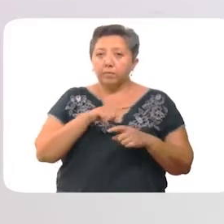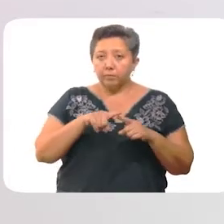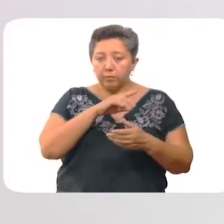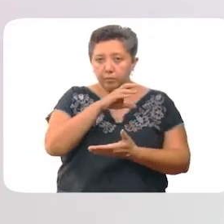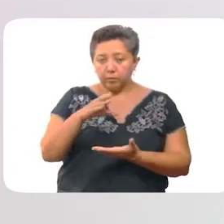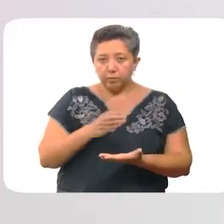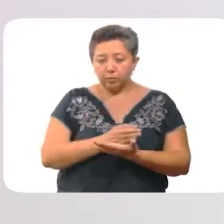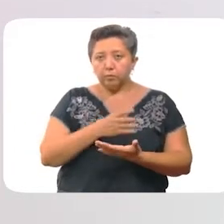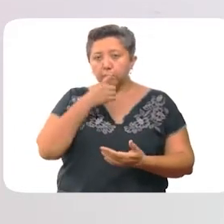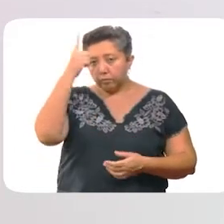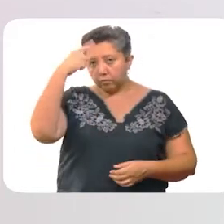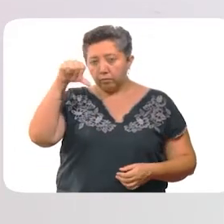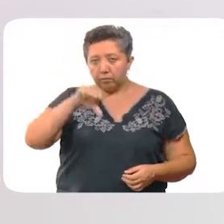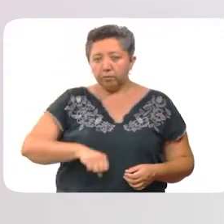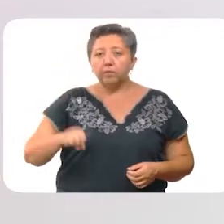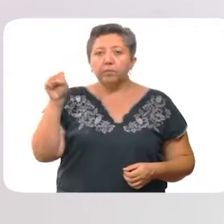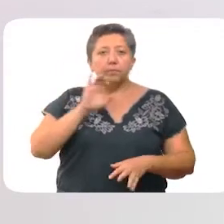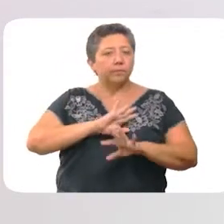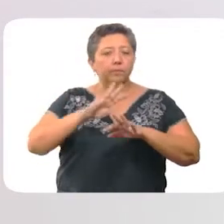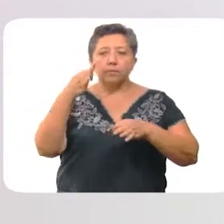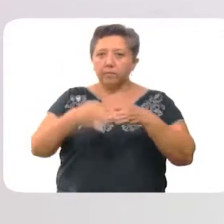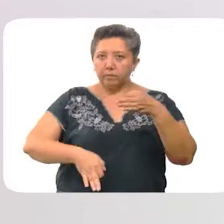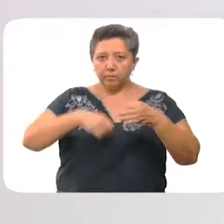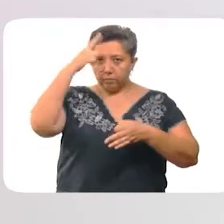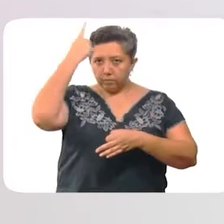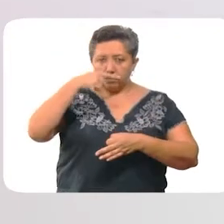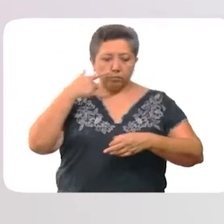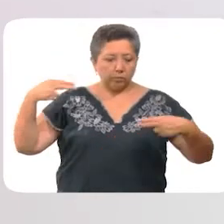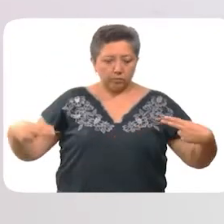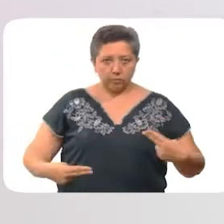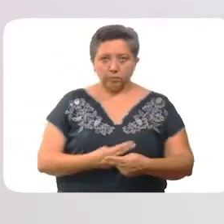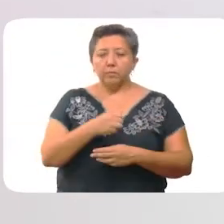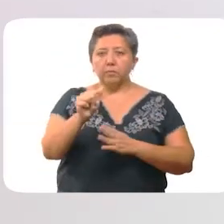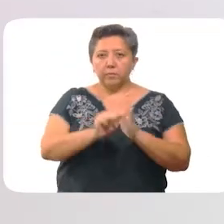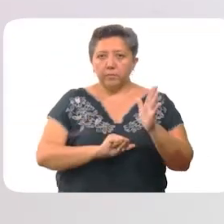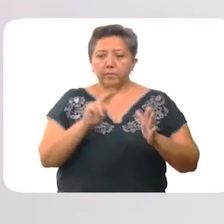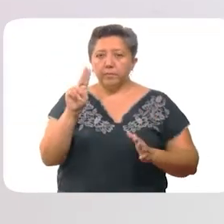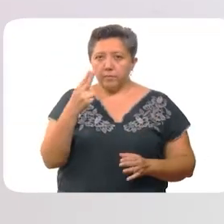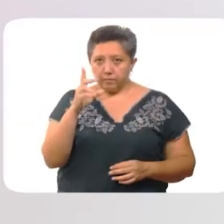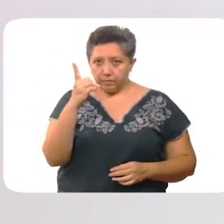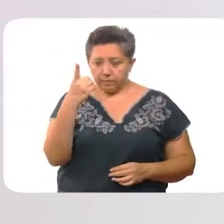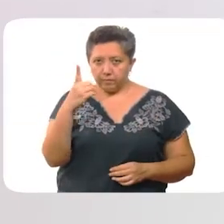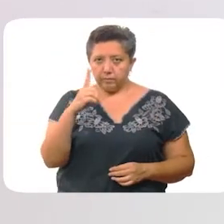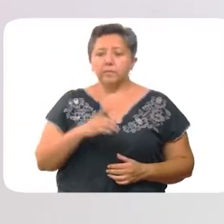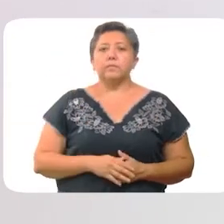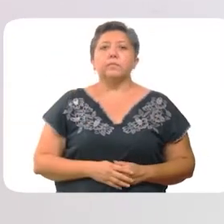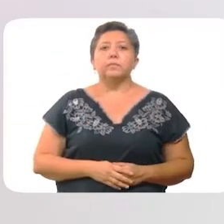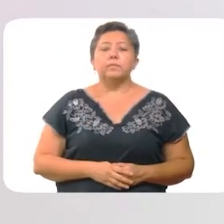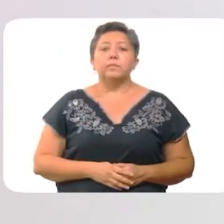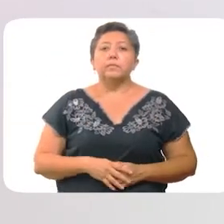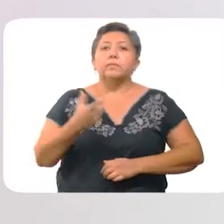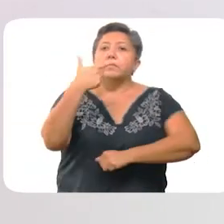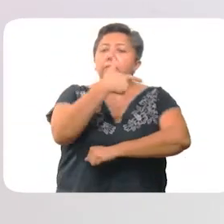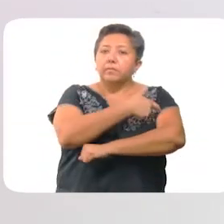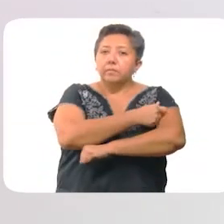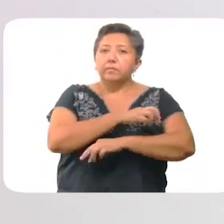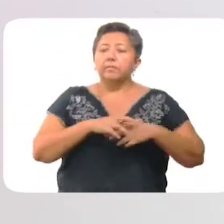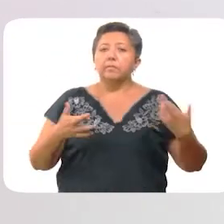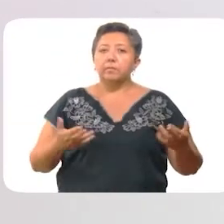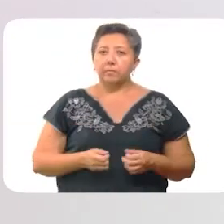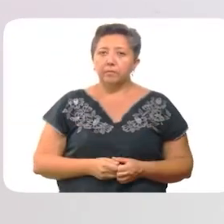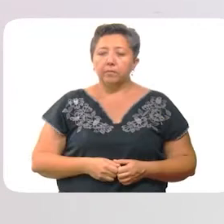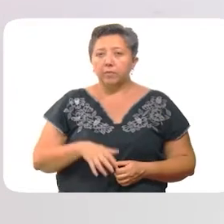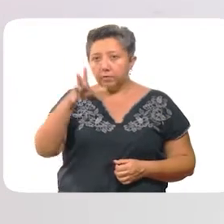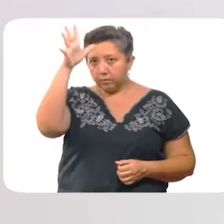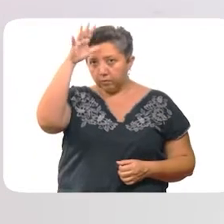en la ciudad. Hoy sábado concluyó la jornada con los nacidos en los meses de noviembre y diciembre. La vacunación se realiza de